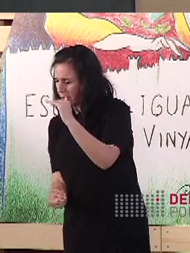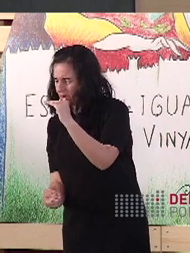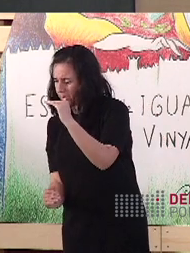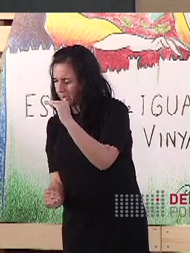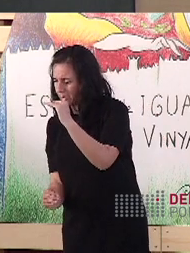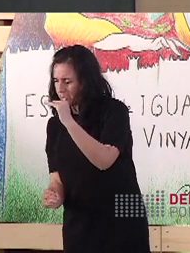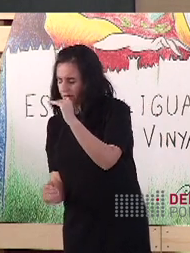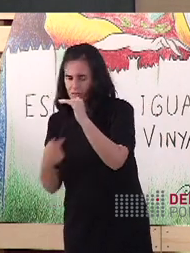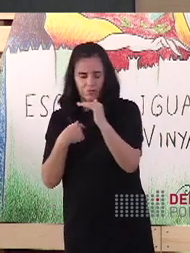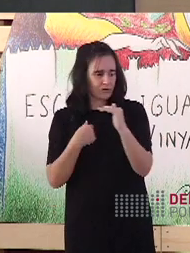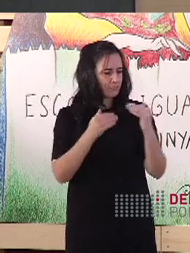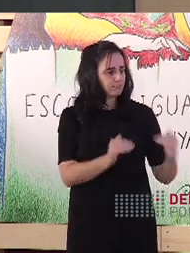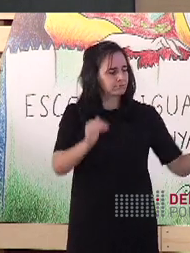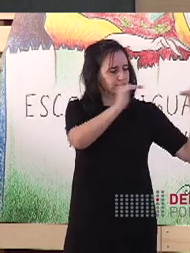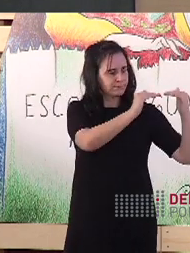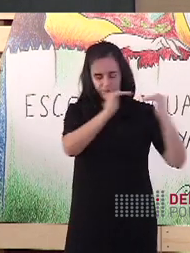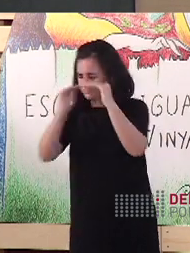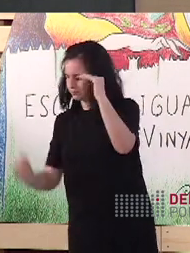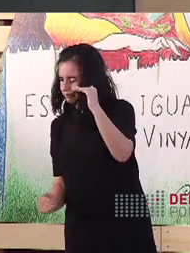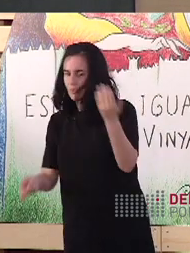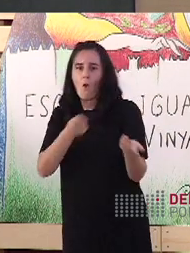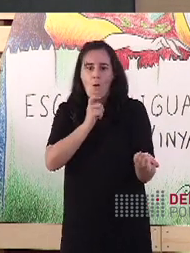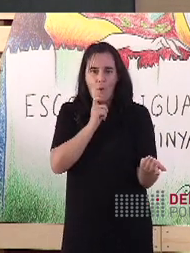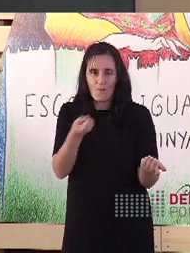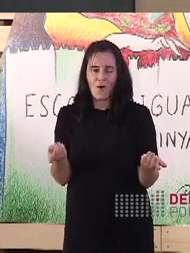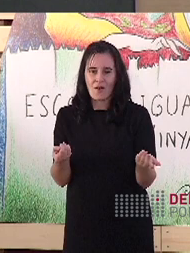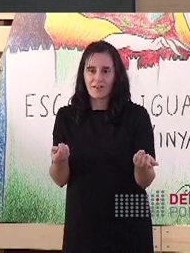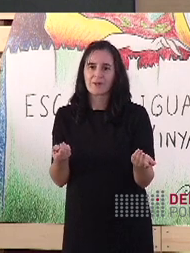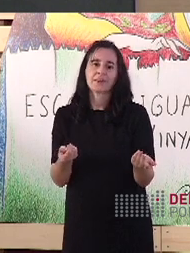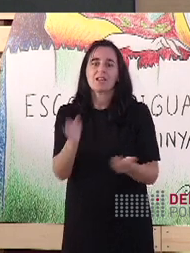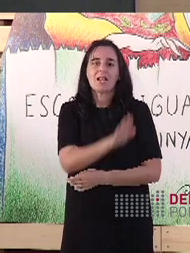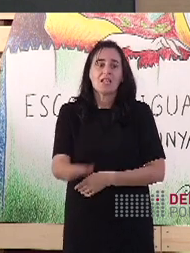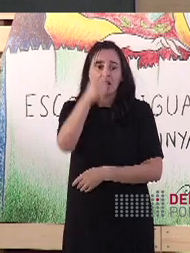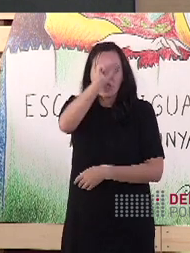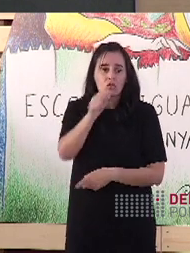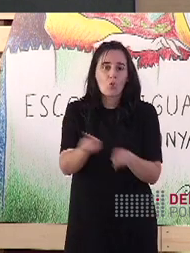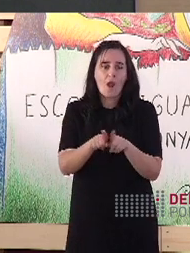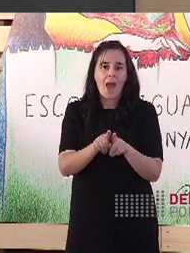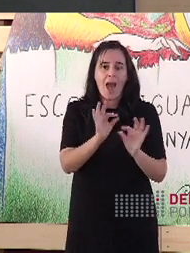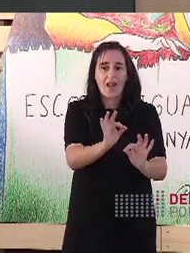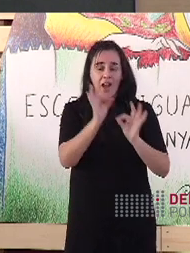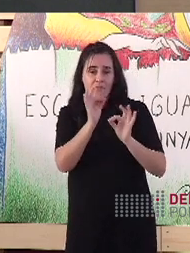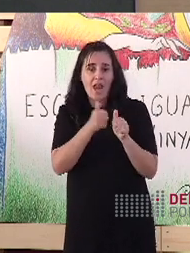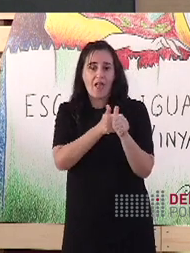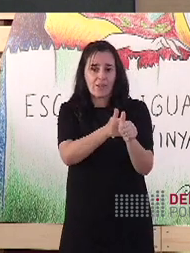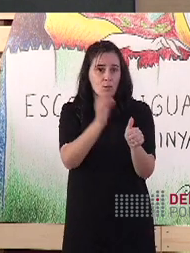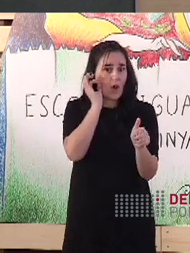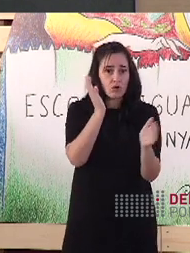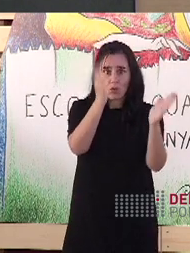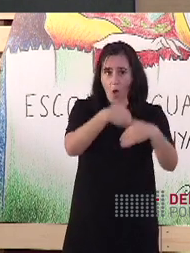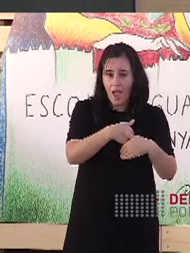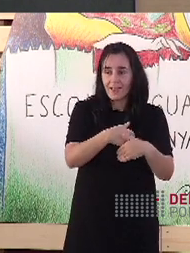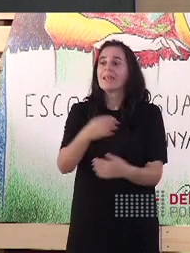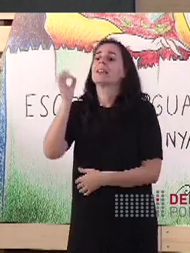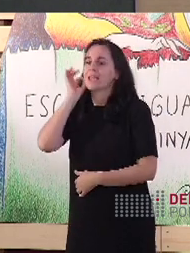Los datos siguen echándonos en la cara esta gran desigualdad. Nos dicen que los niños siguen sin tener referentes de mujeres. Las niñas tenemos